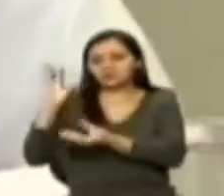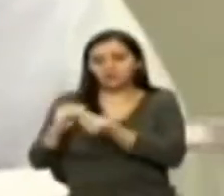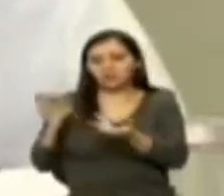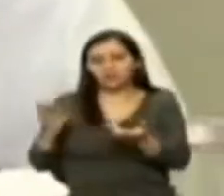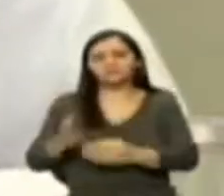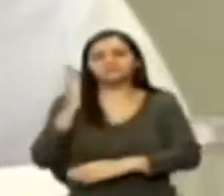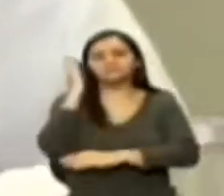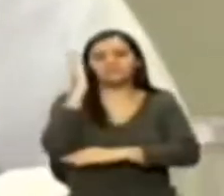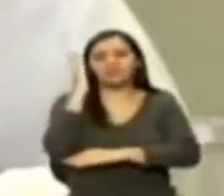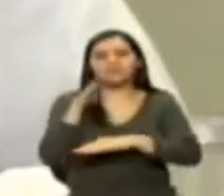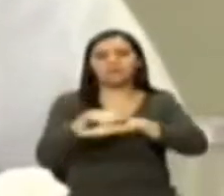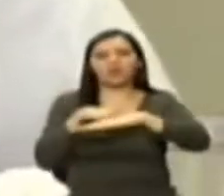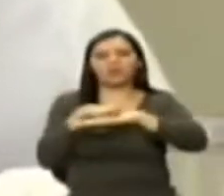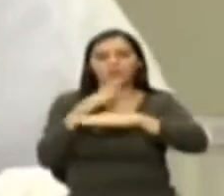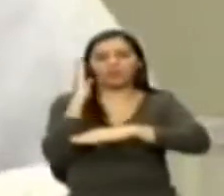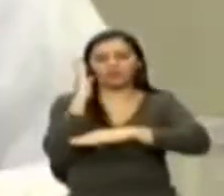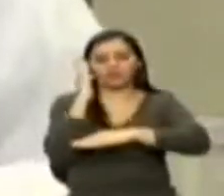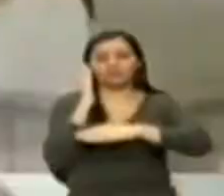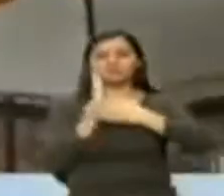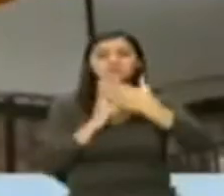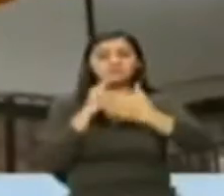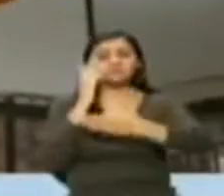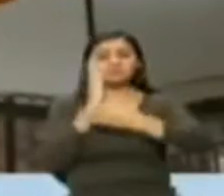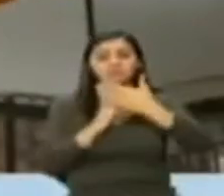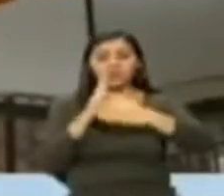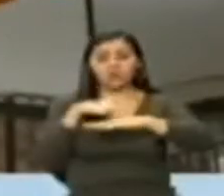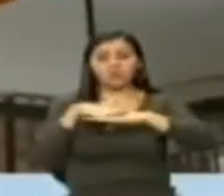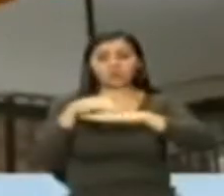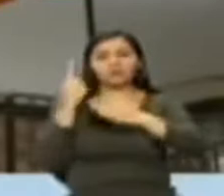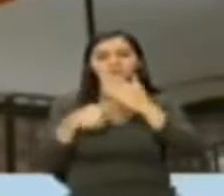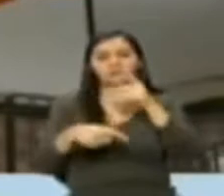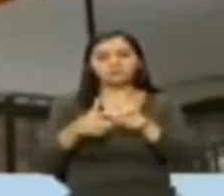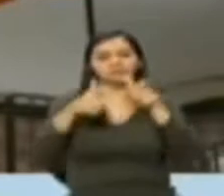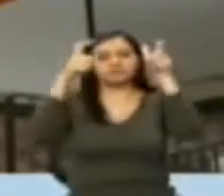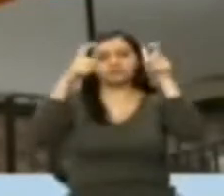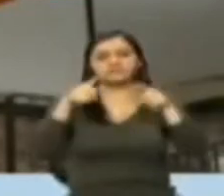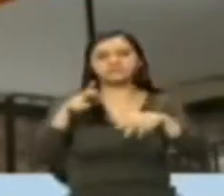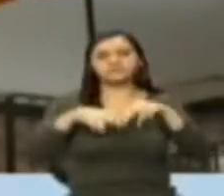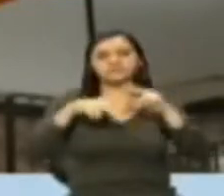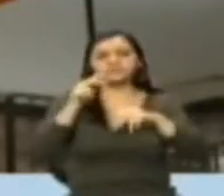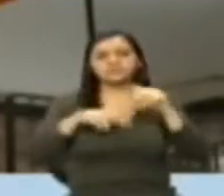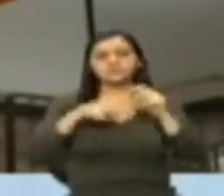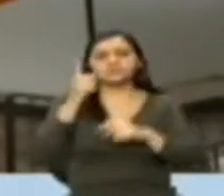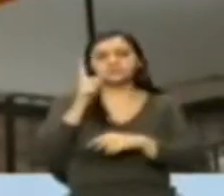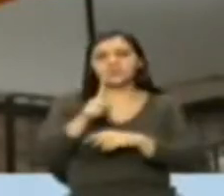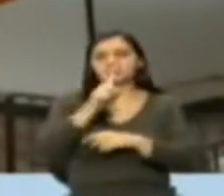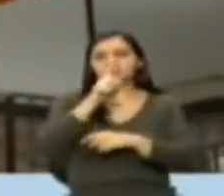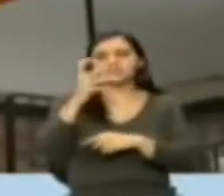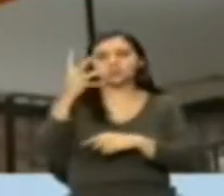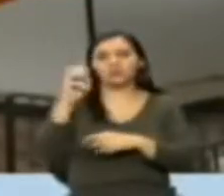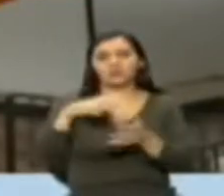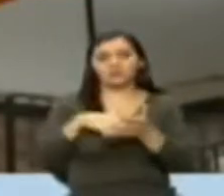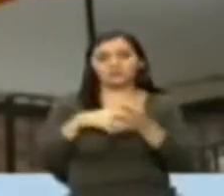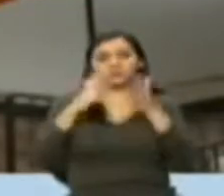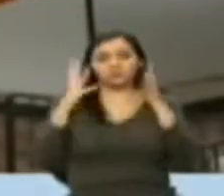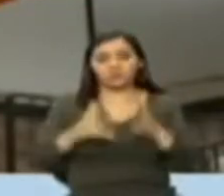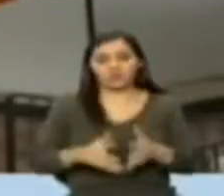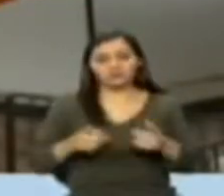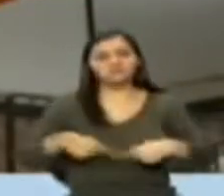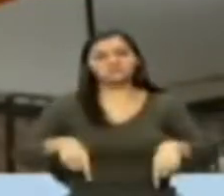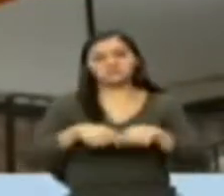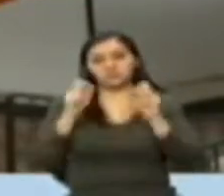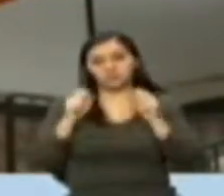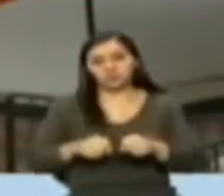docente completa, todos los laboratorios, es de educación inicial hasta bachillerato, la unidad del milenio, se llama Nueva